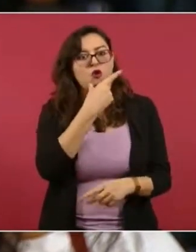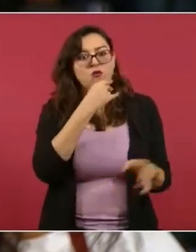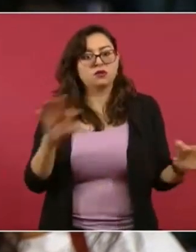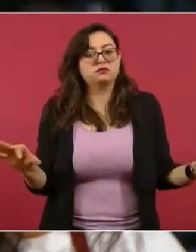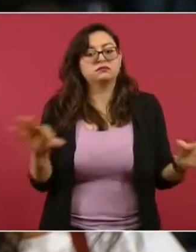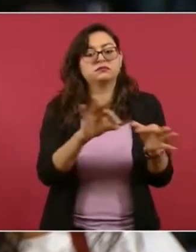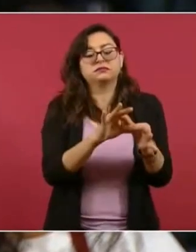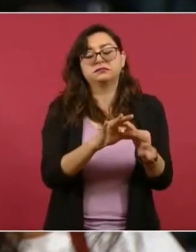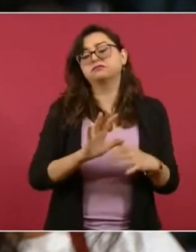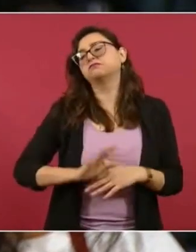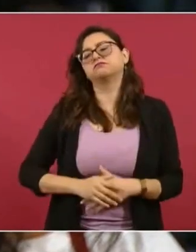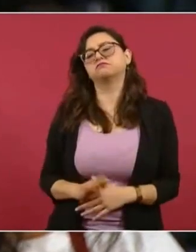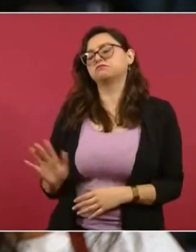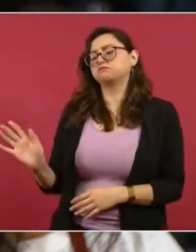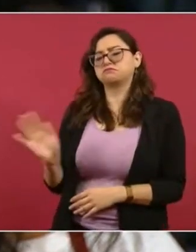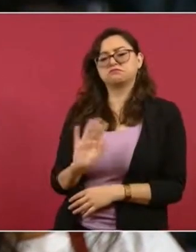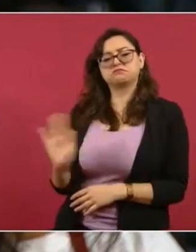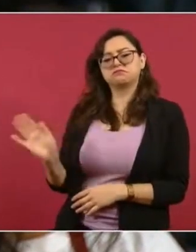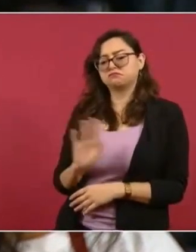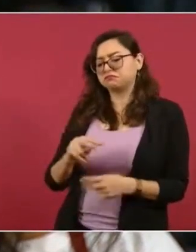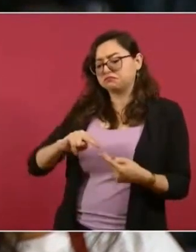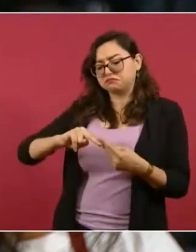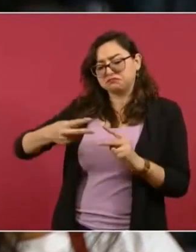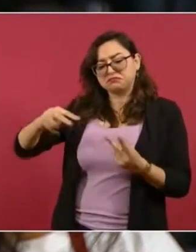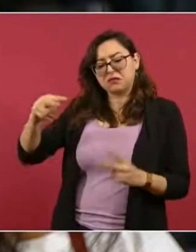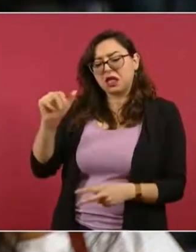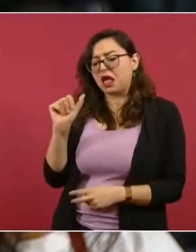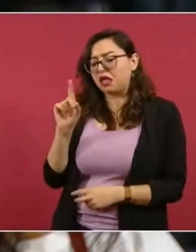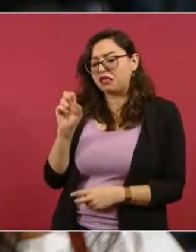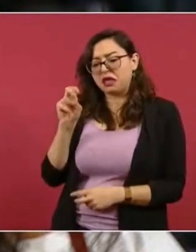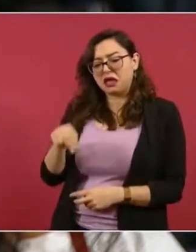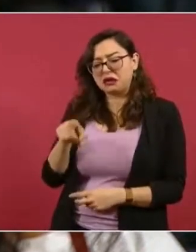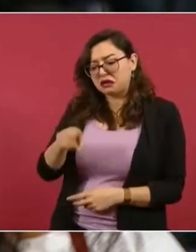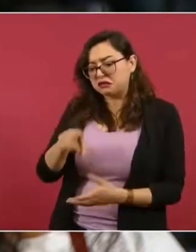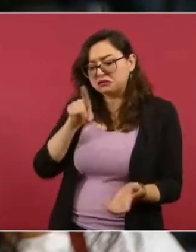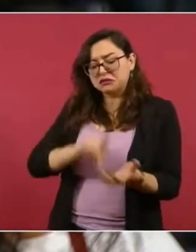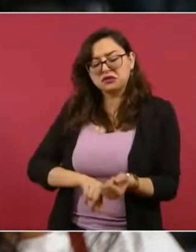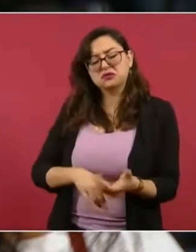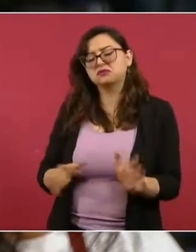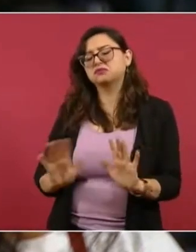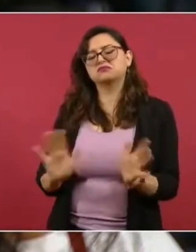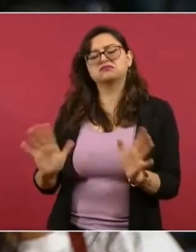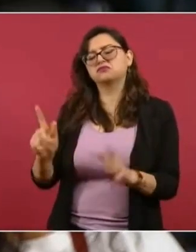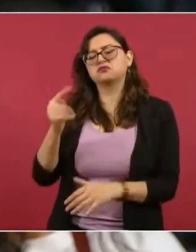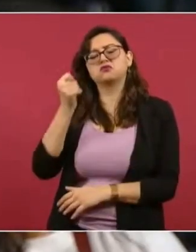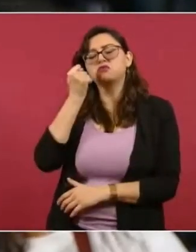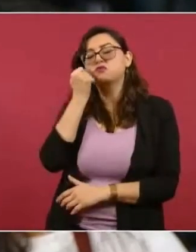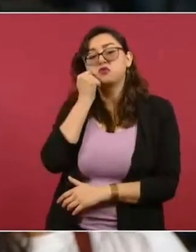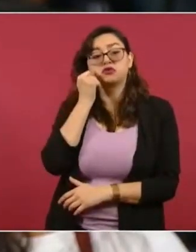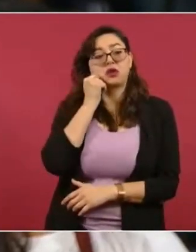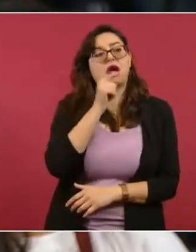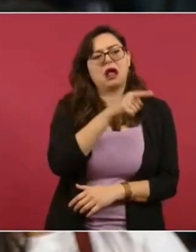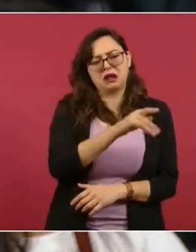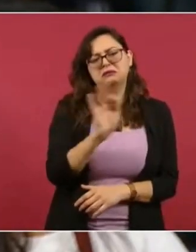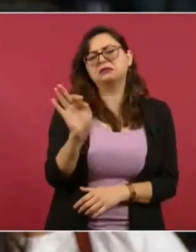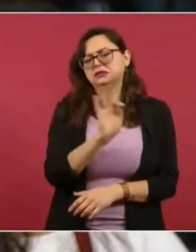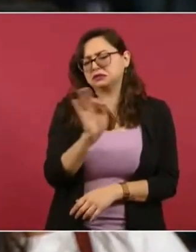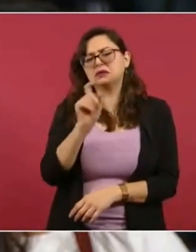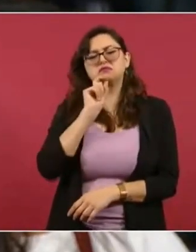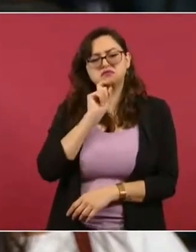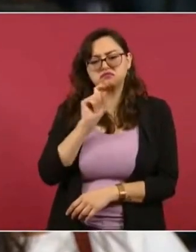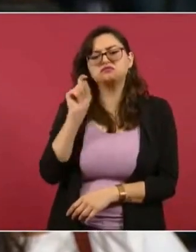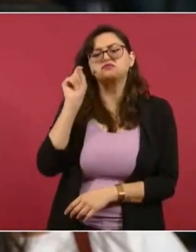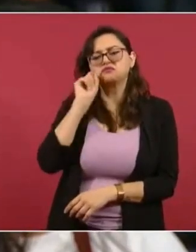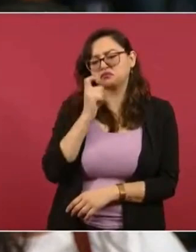el hecho de que se le haya encontrado ADN a la víctima del sujeto no ameritaba que él hubiera asesinado a esta mujer